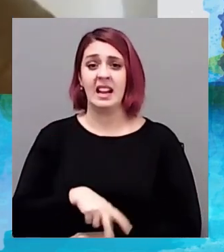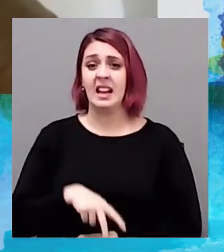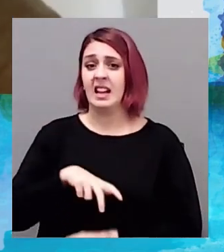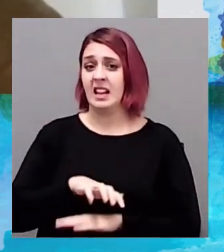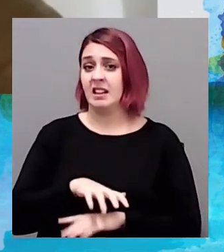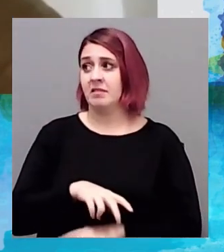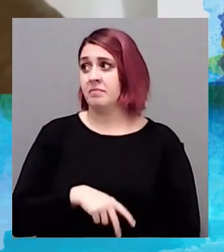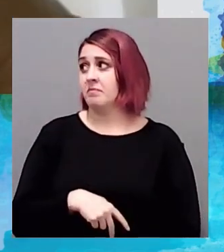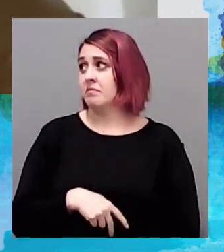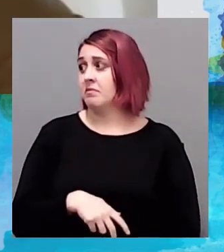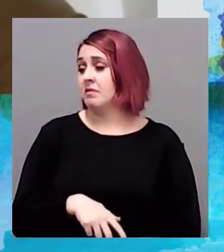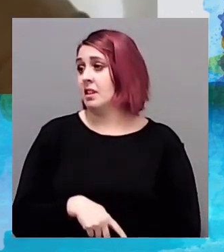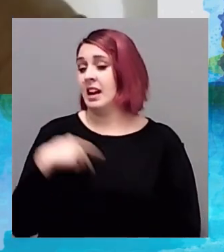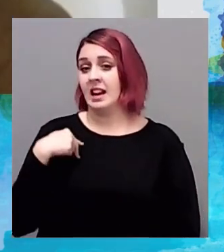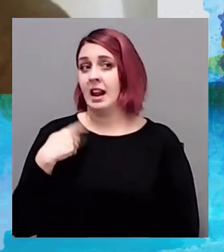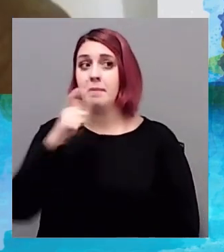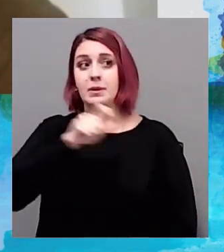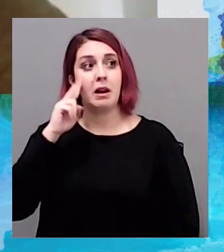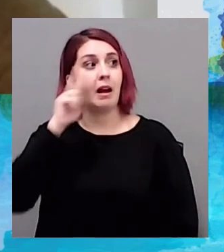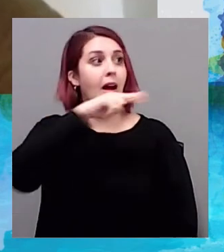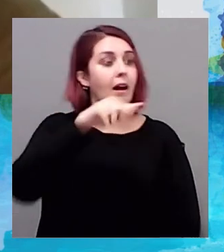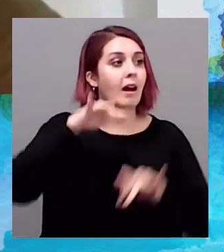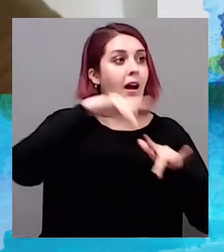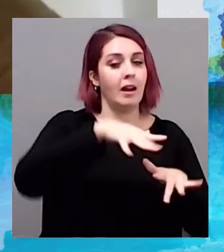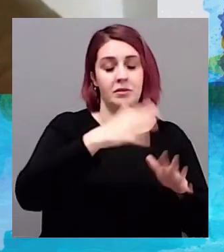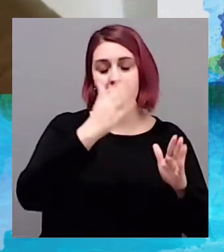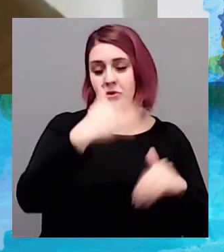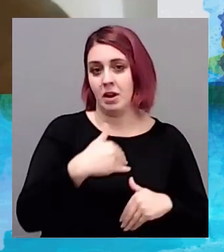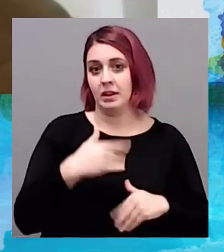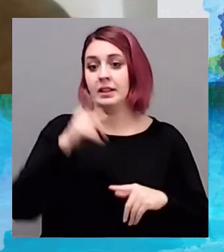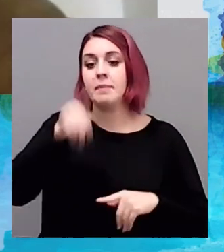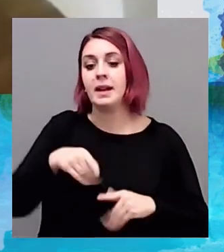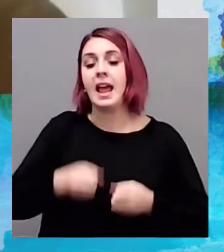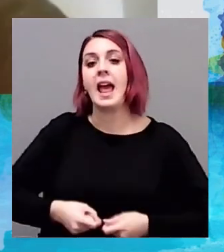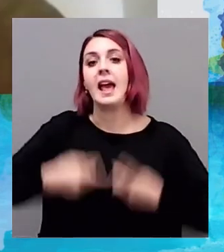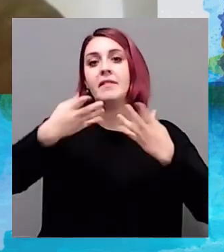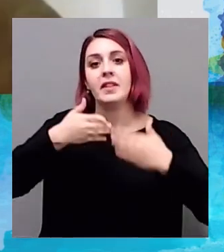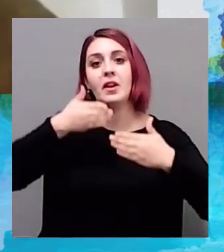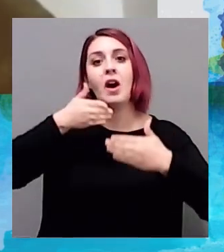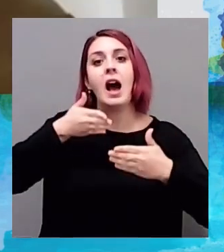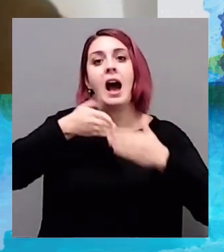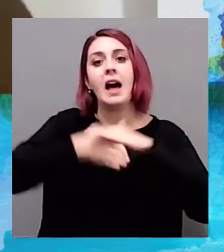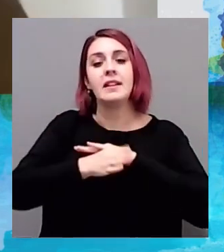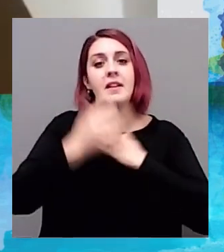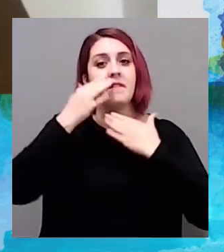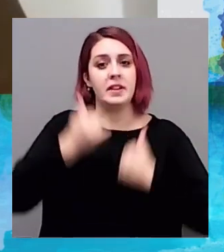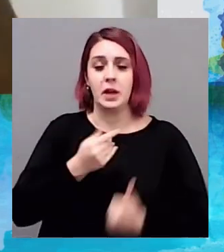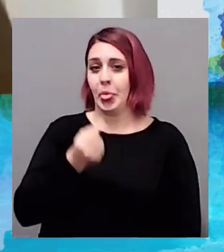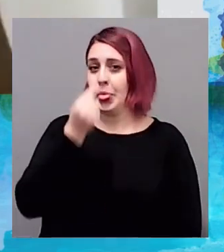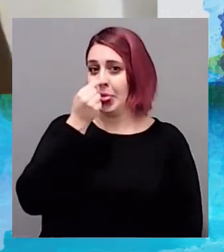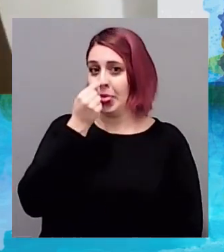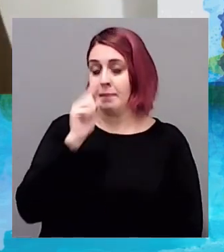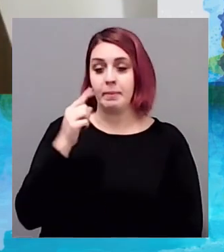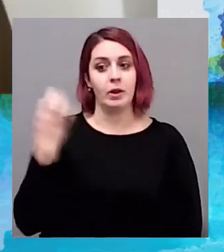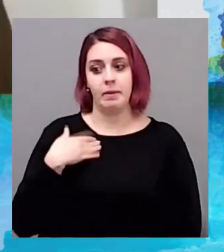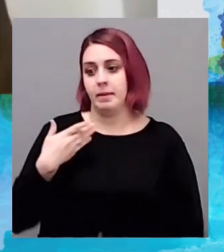museos. Hay falta de accesibilidad física del edificio. Lo primero que hacen los museos es ser accesibles